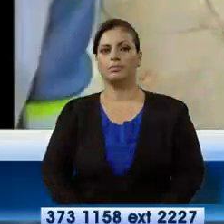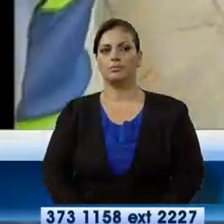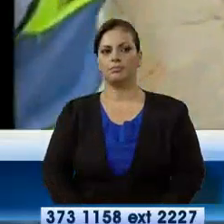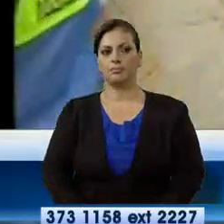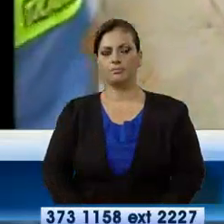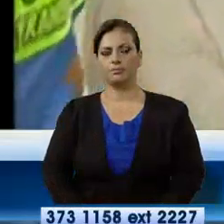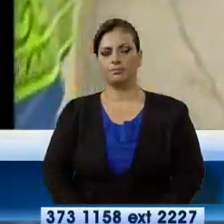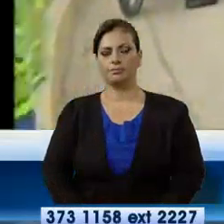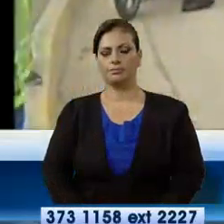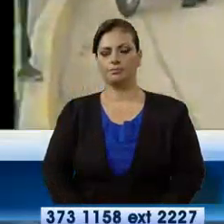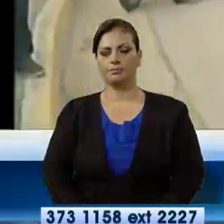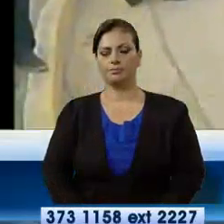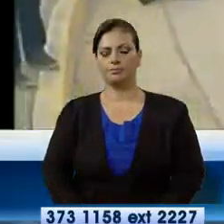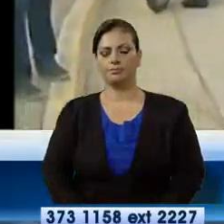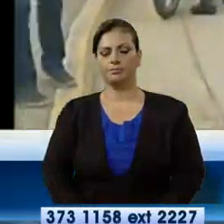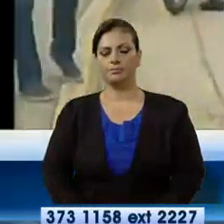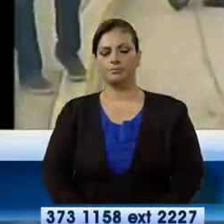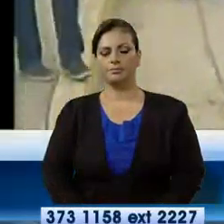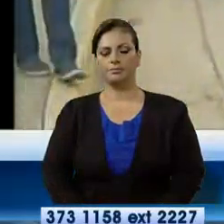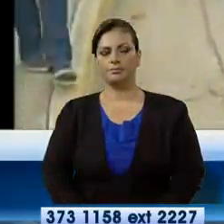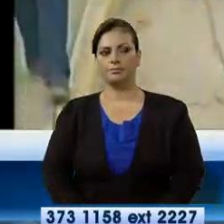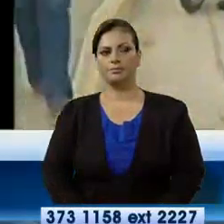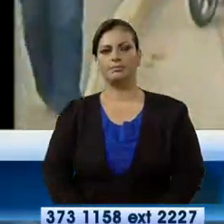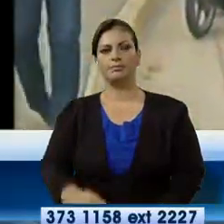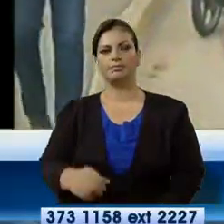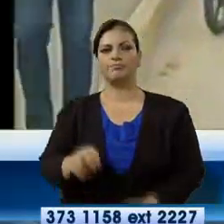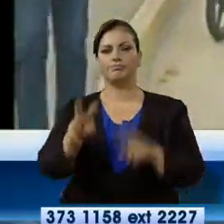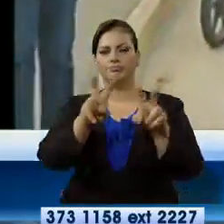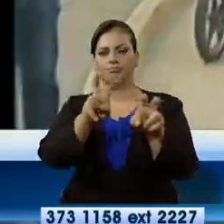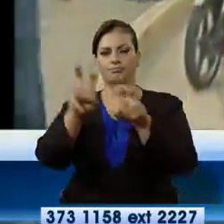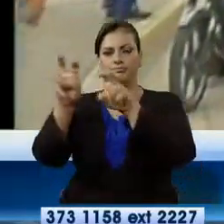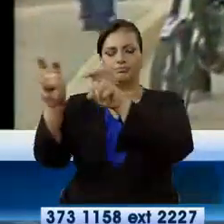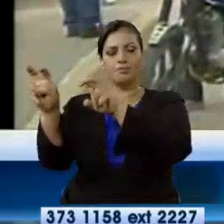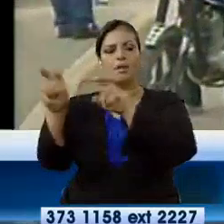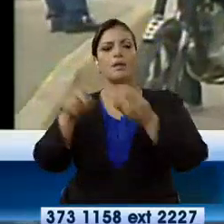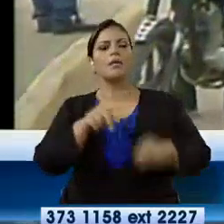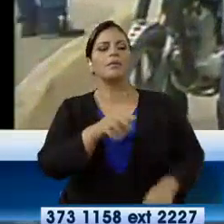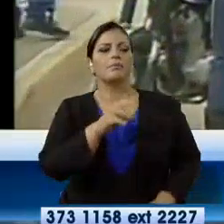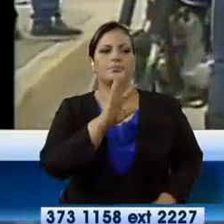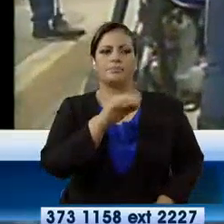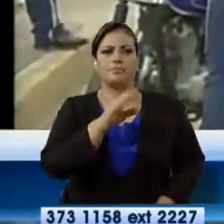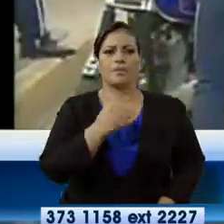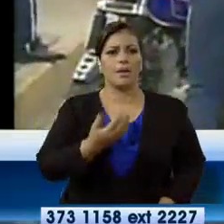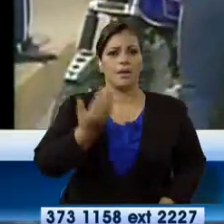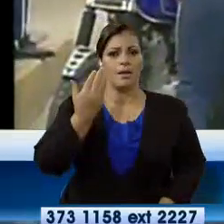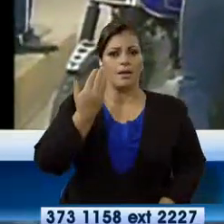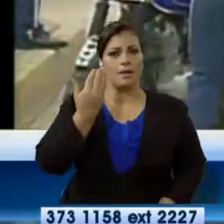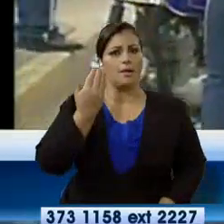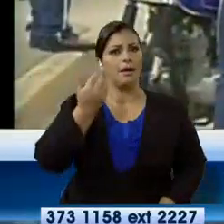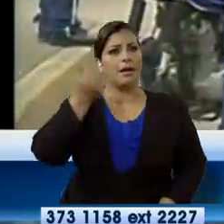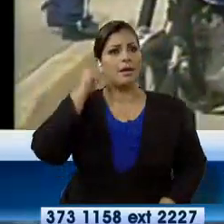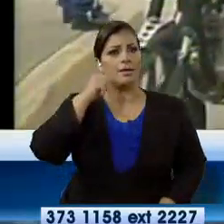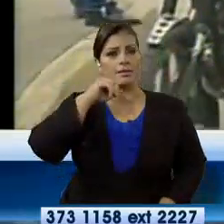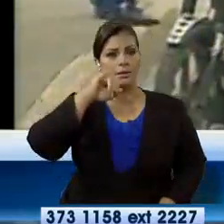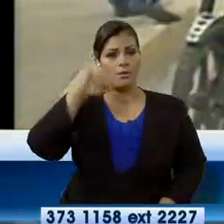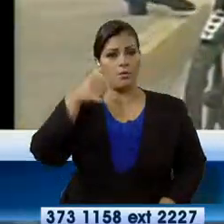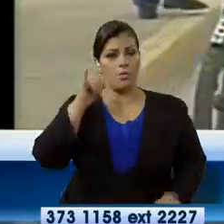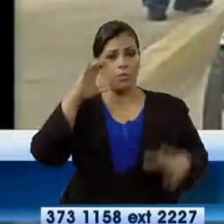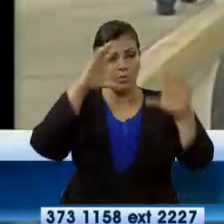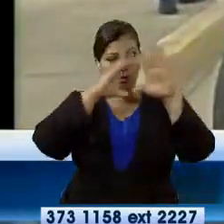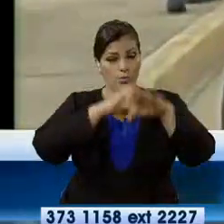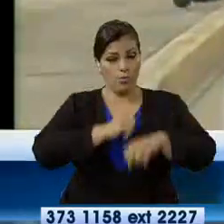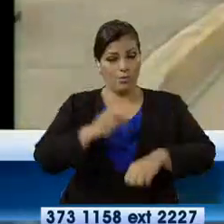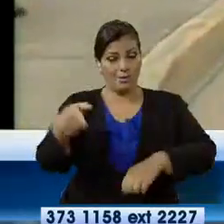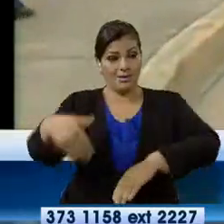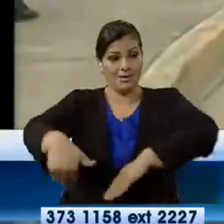igual. General, en otro tema que también guarda relación, ¿no? La noche del jueves una mujer murió atropellada en la 25